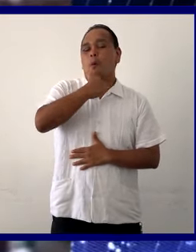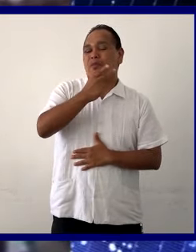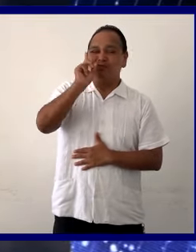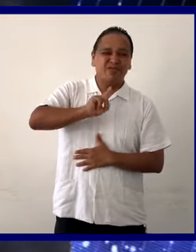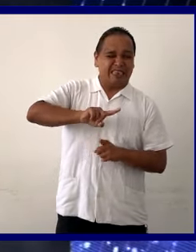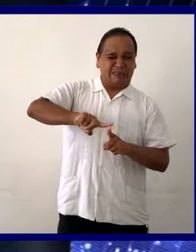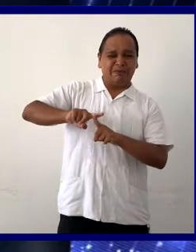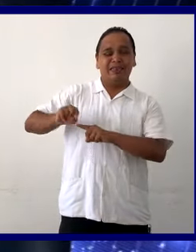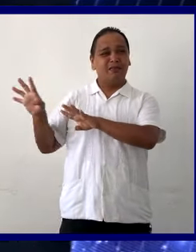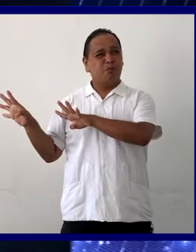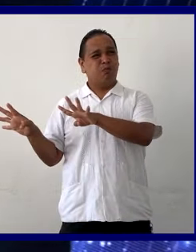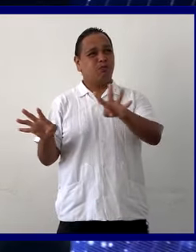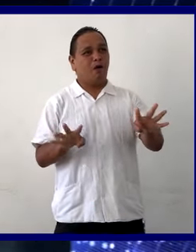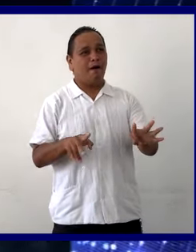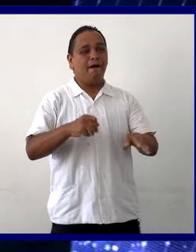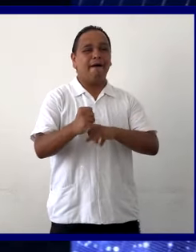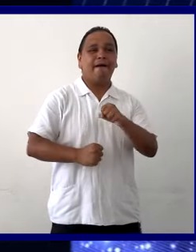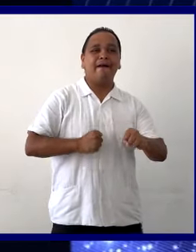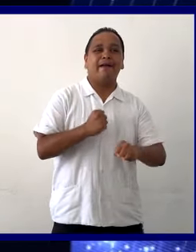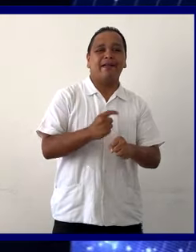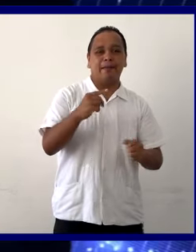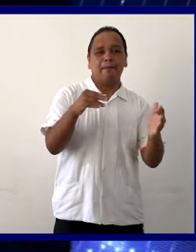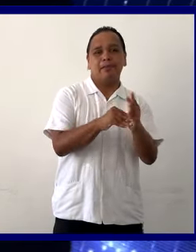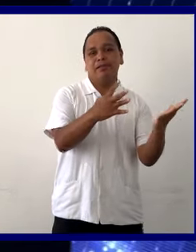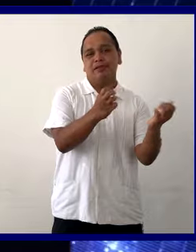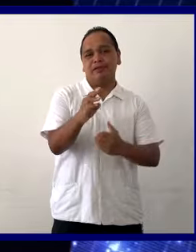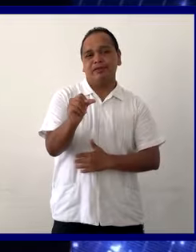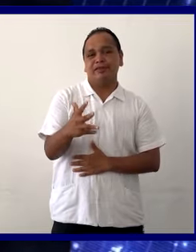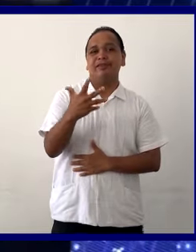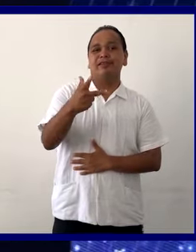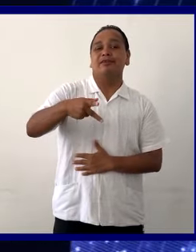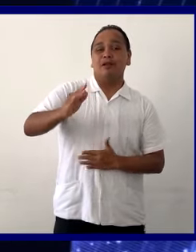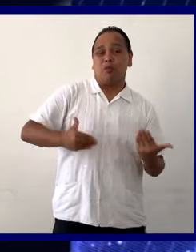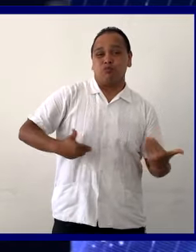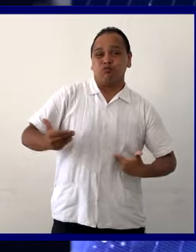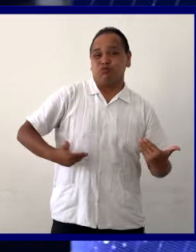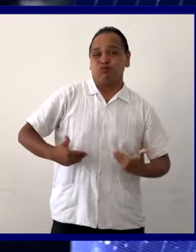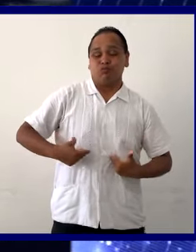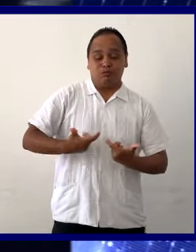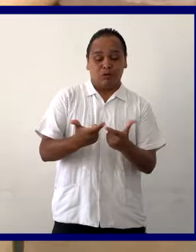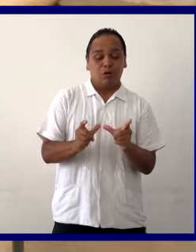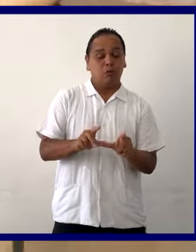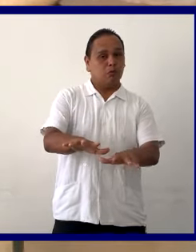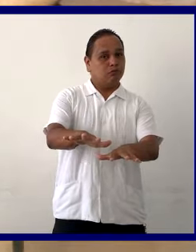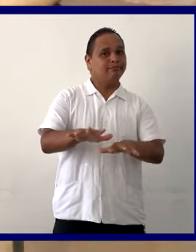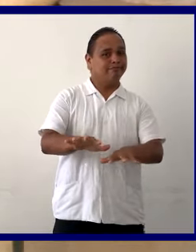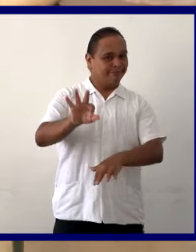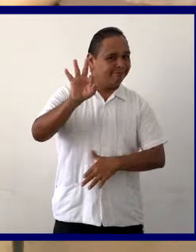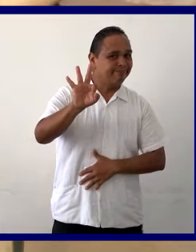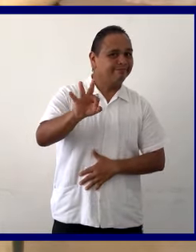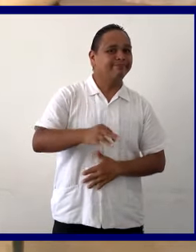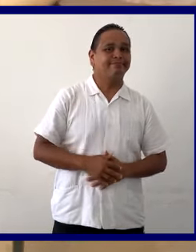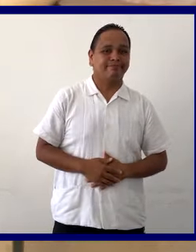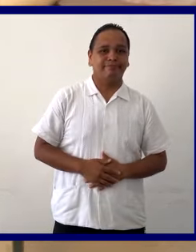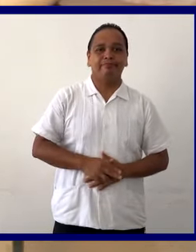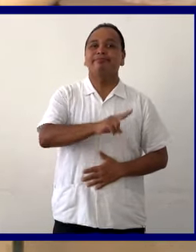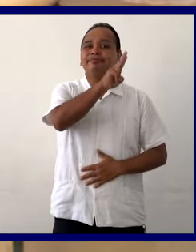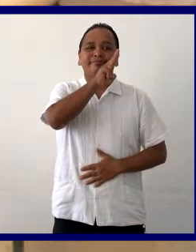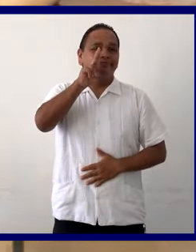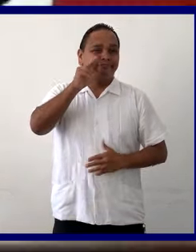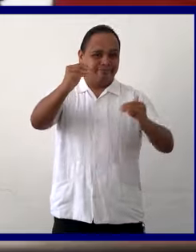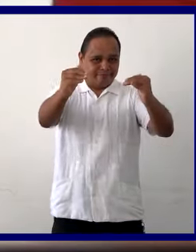1986 junto con el Live Aid de 1985 como las mejores actuaciones en vivo de Queen. En otras noticias, como parte